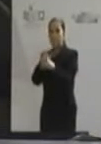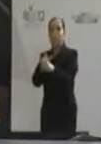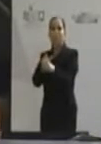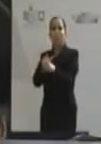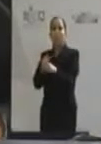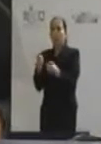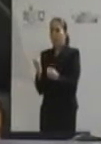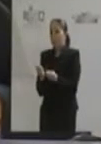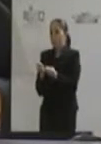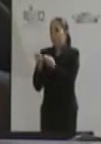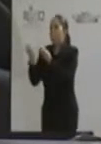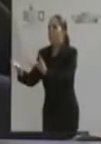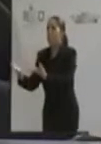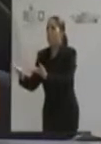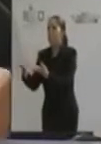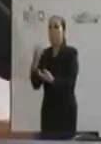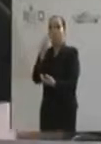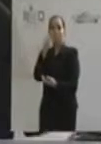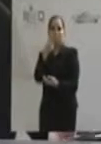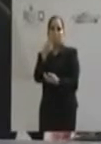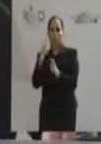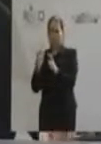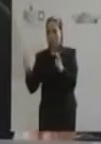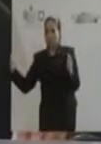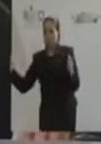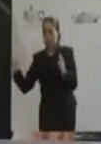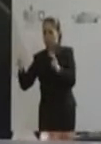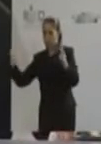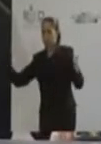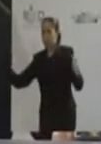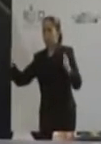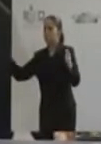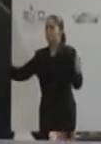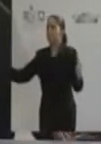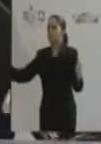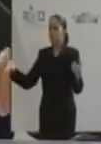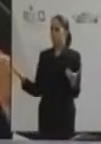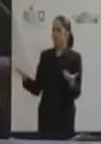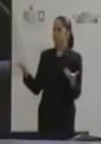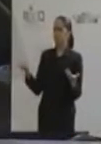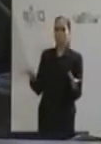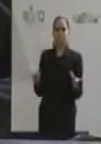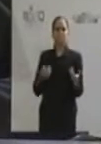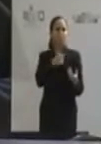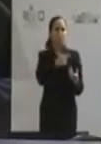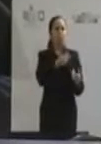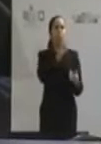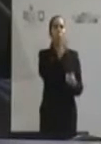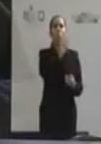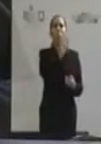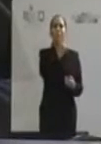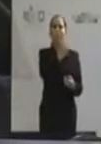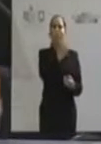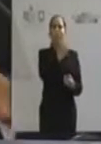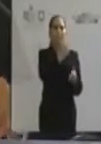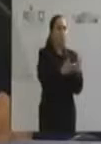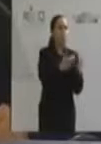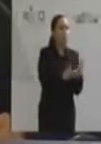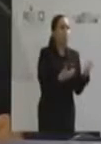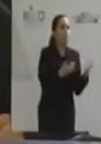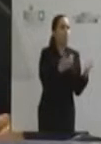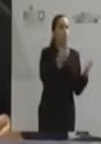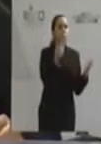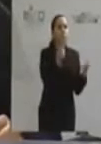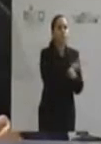siguientes 97 hectáreas. Quiero poner un ejemplo de lo que hace el gobierno priista. Esta es la